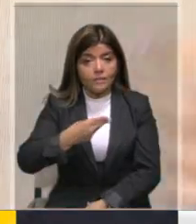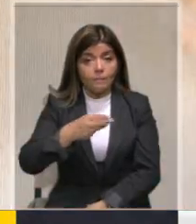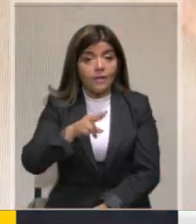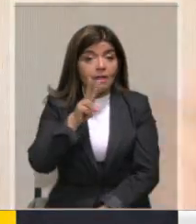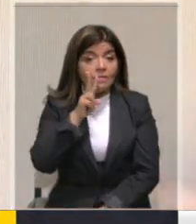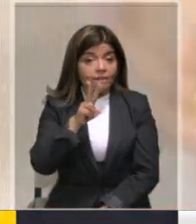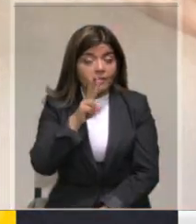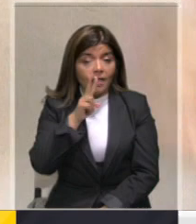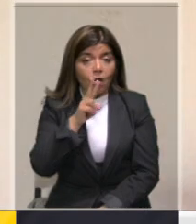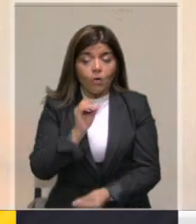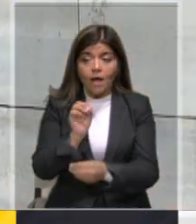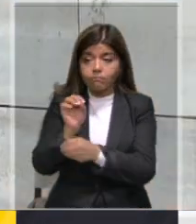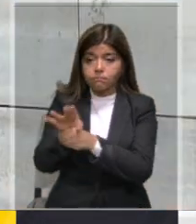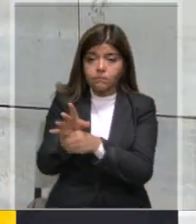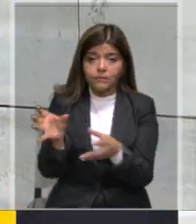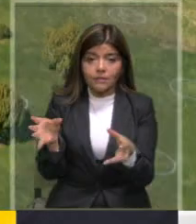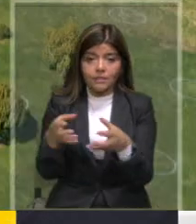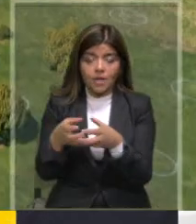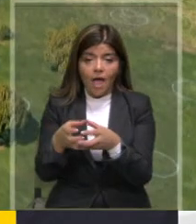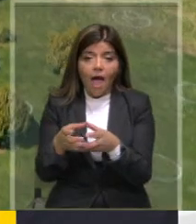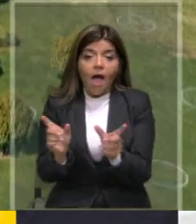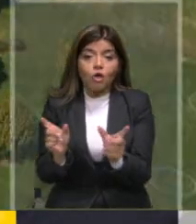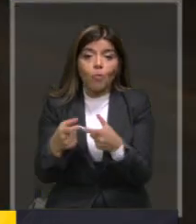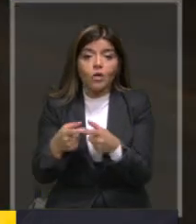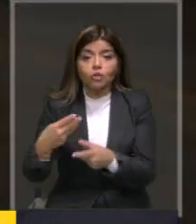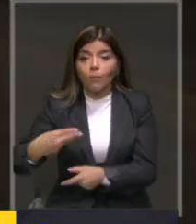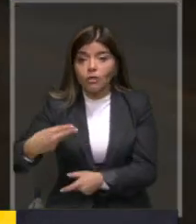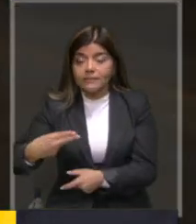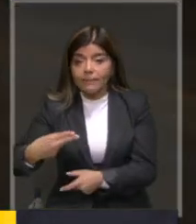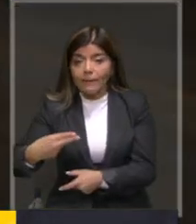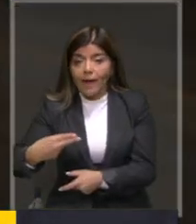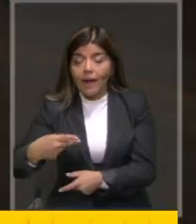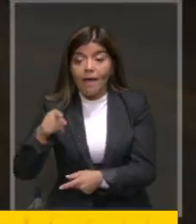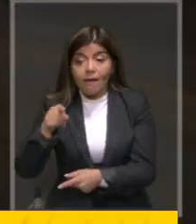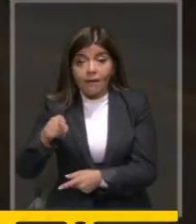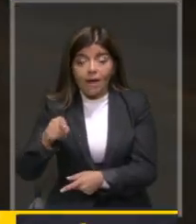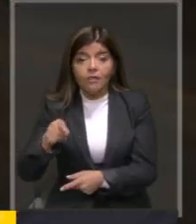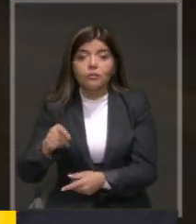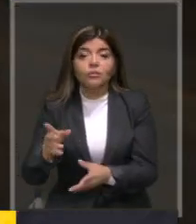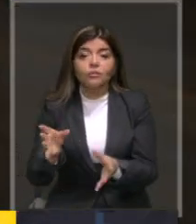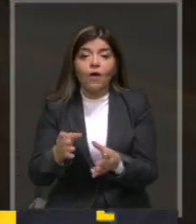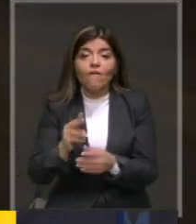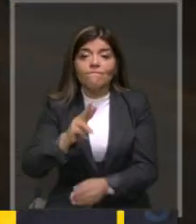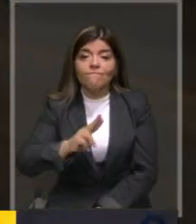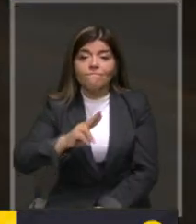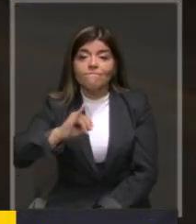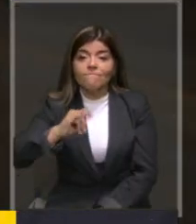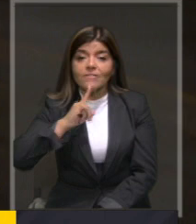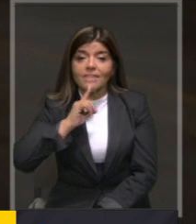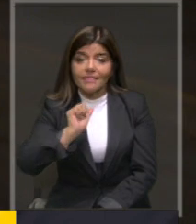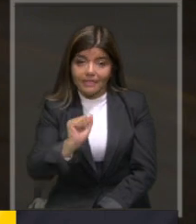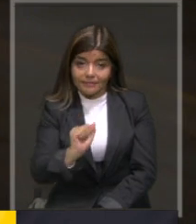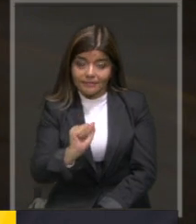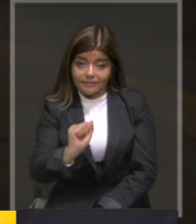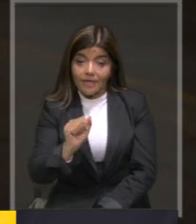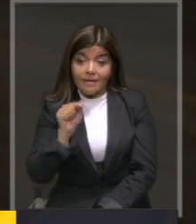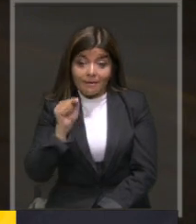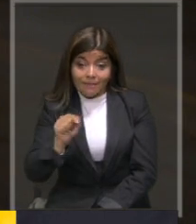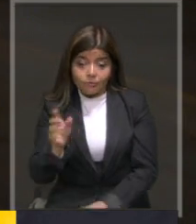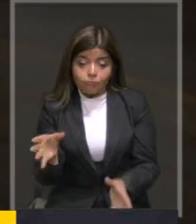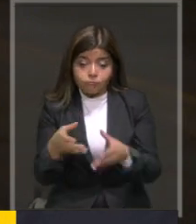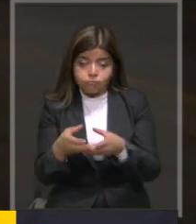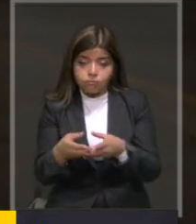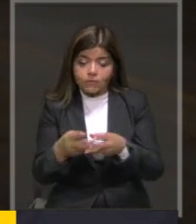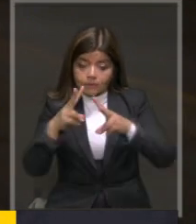puntualmente hacia las corporaciones municipales en este caso a los llamados Pita y forma parte de la investigación desde